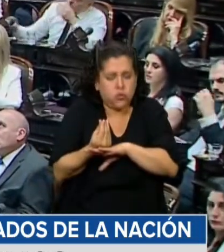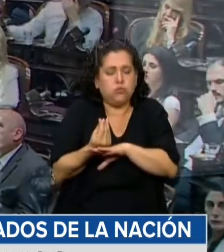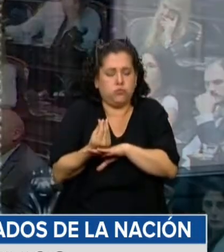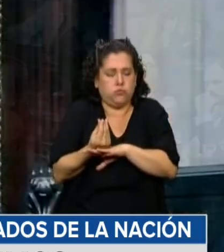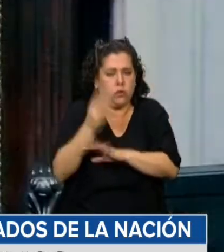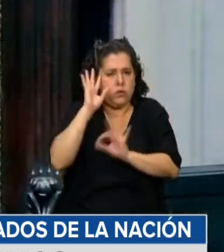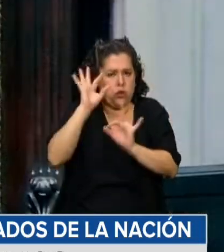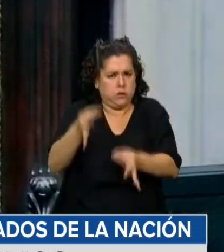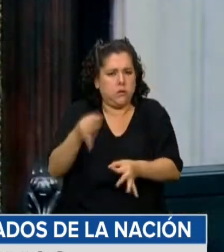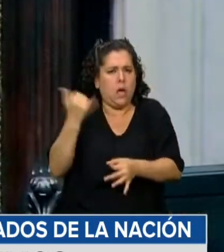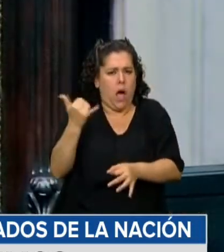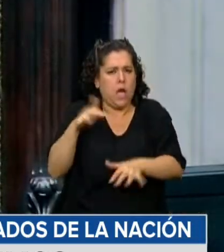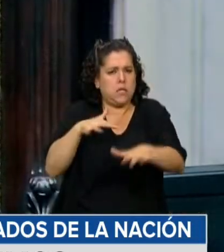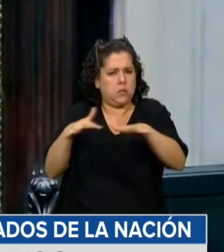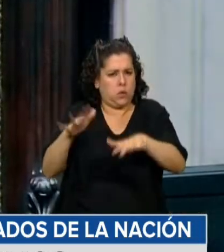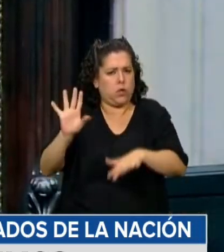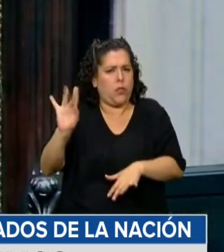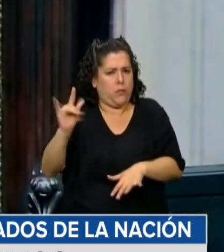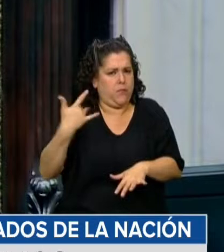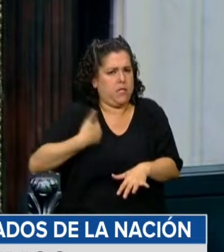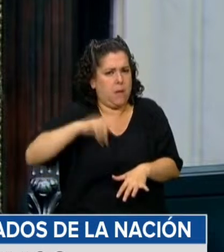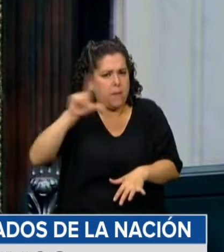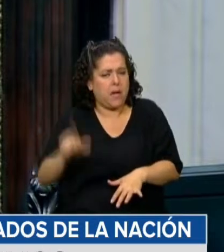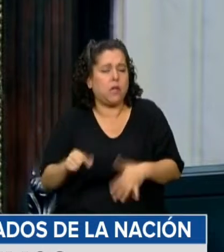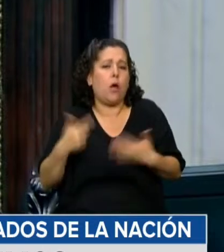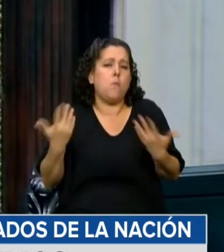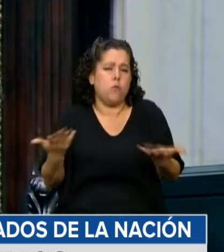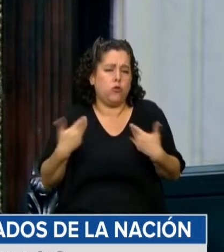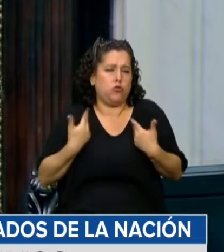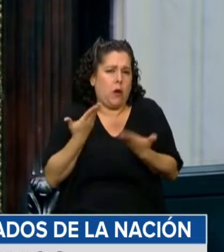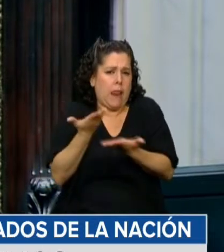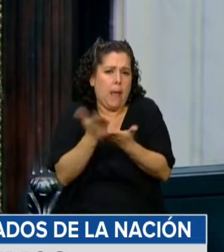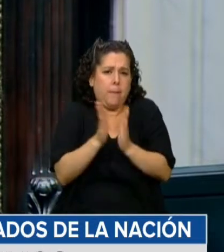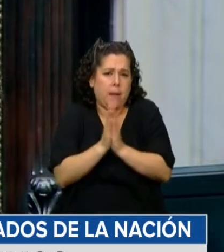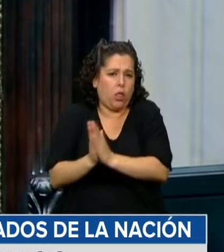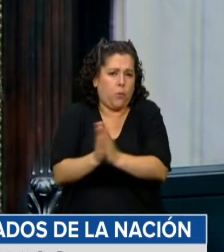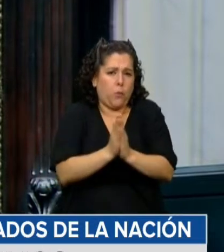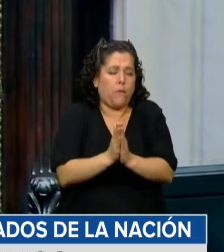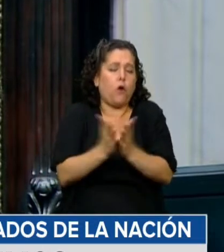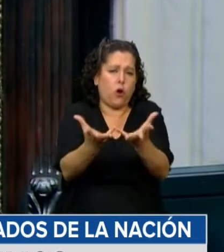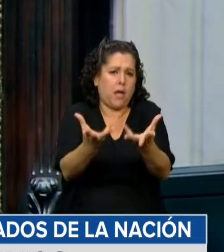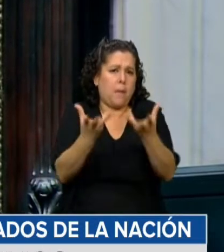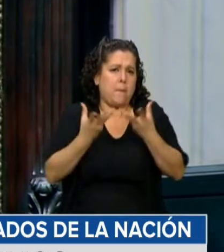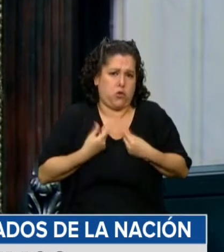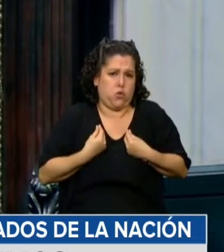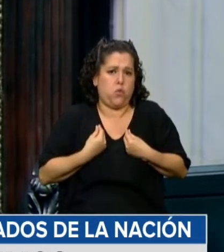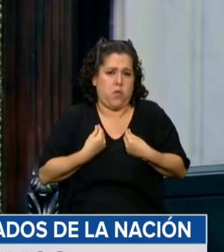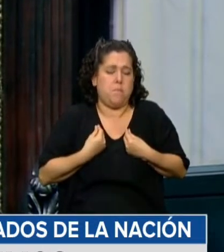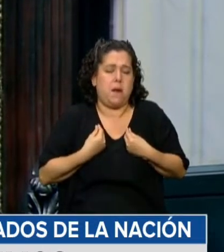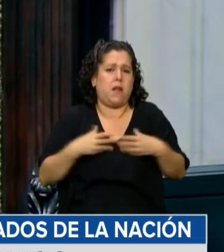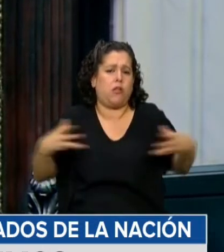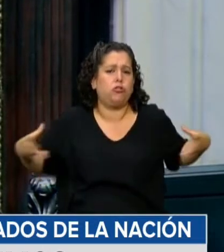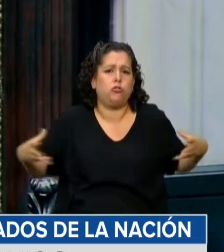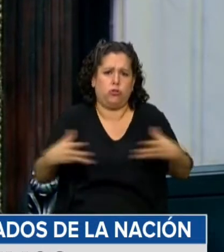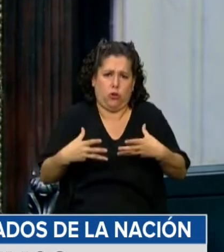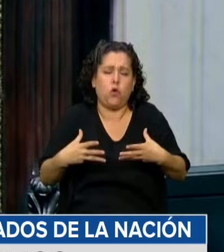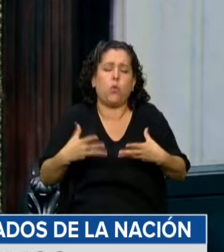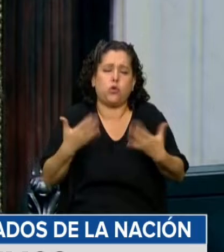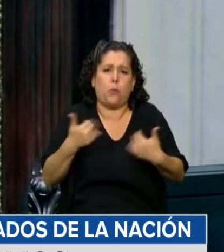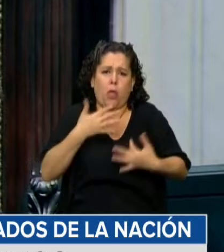para la Argentina, por lo que humildemente les pido que me ayuden para que entre todos podamos